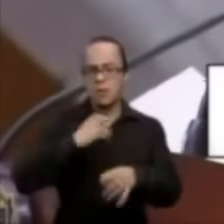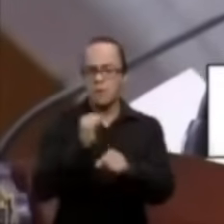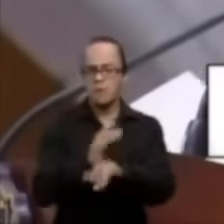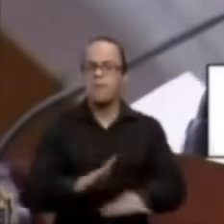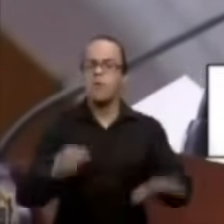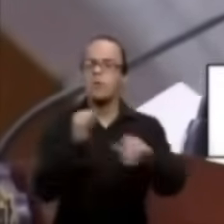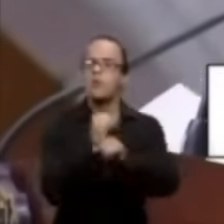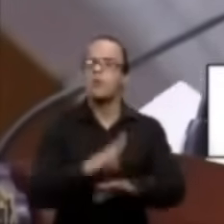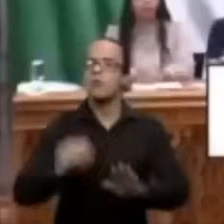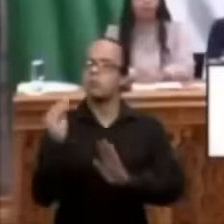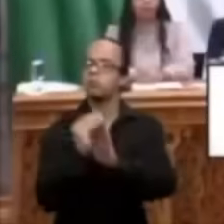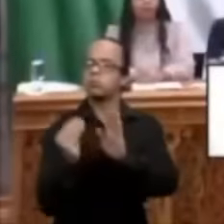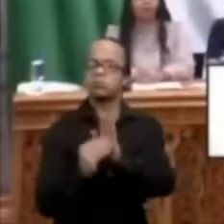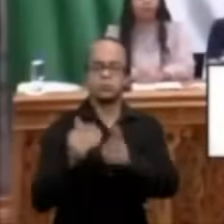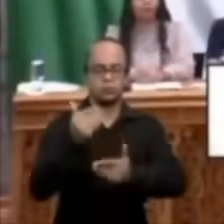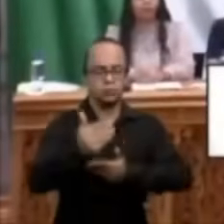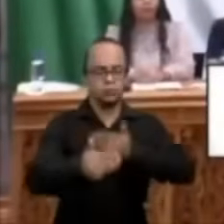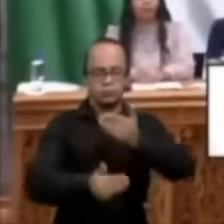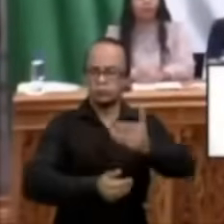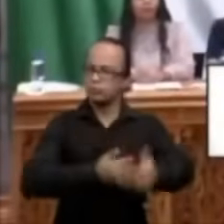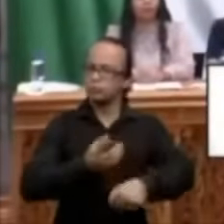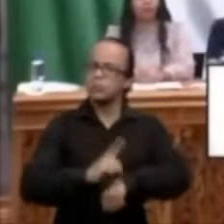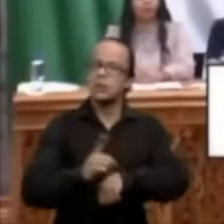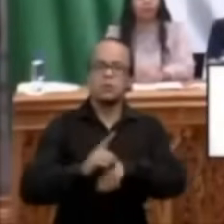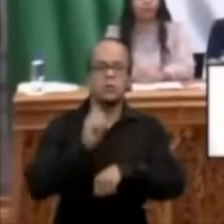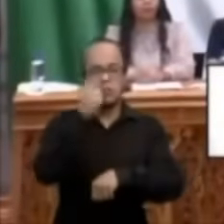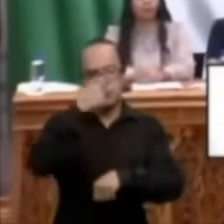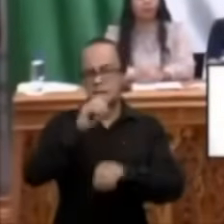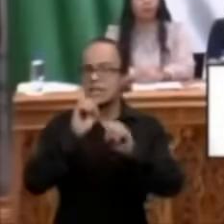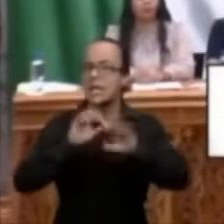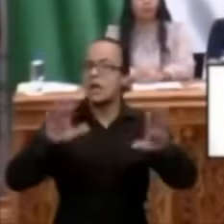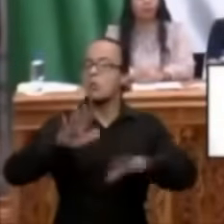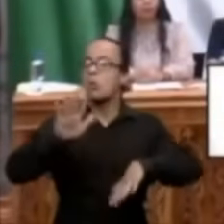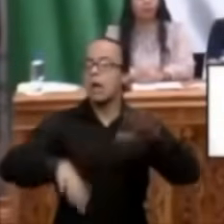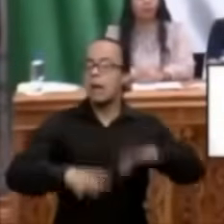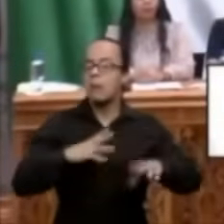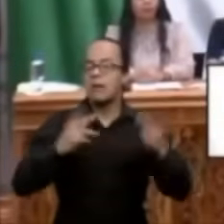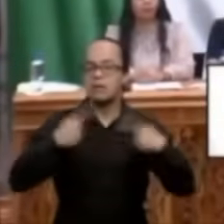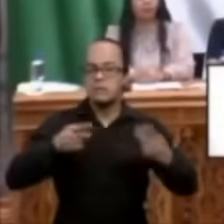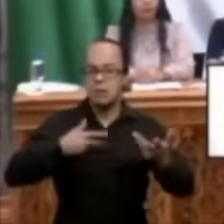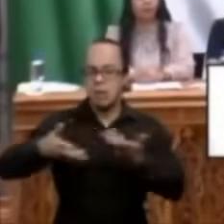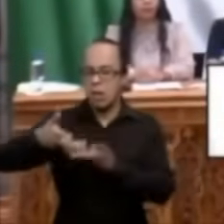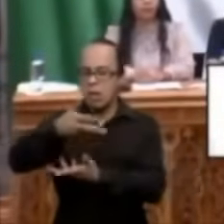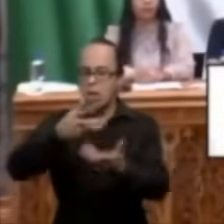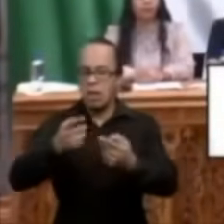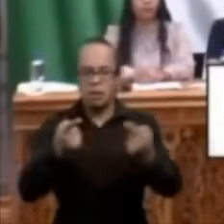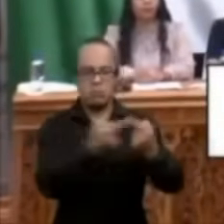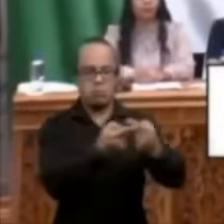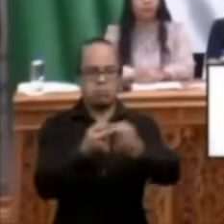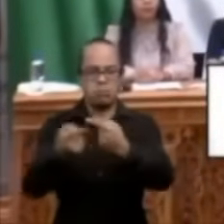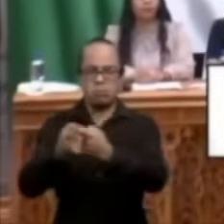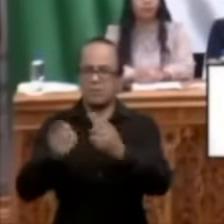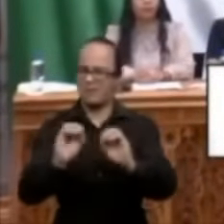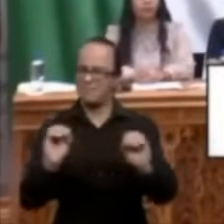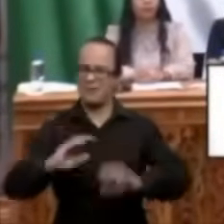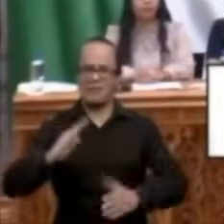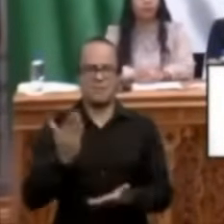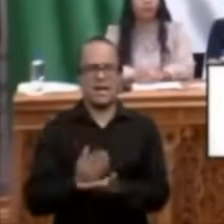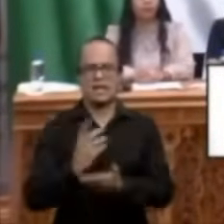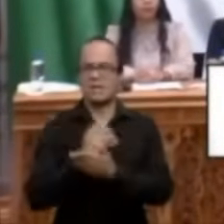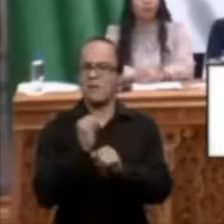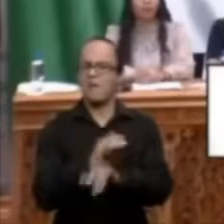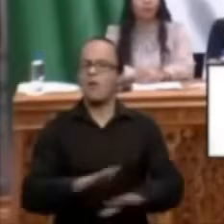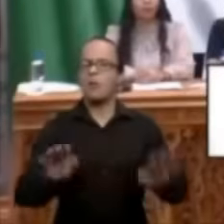y evitar los intermediarios que tanto afectan a cualquier trámite administrativo. En nuestra administración, los